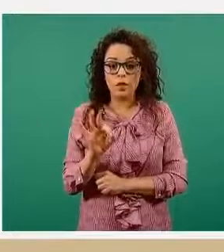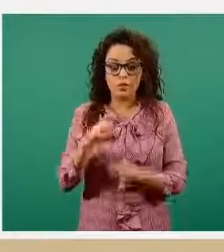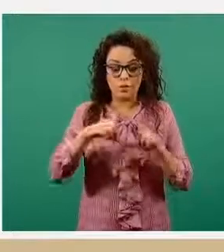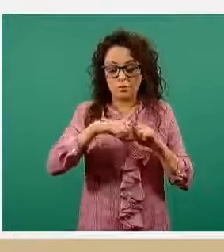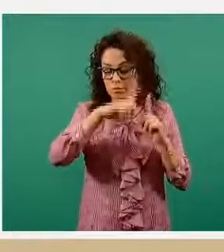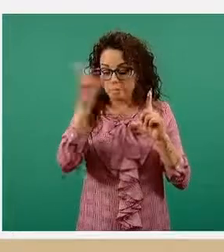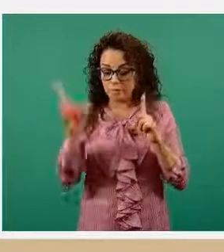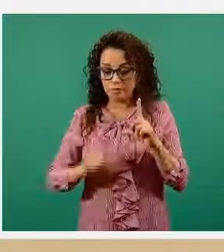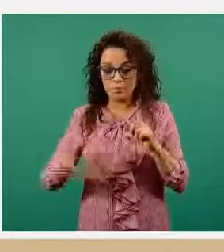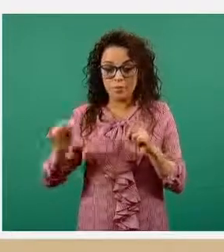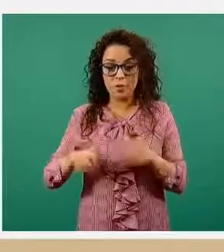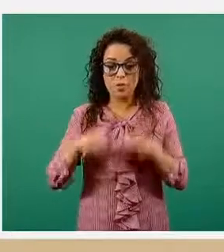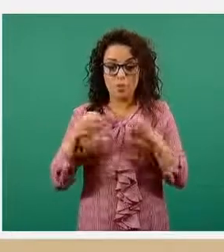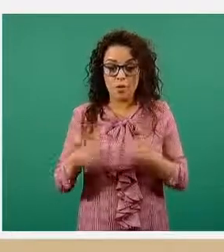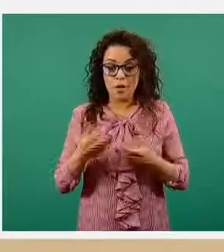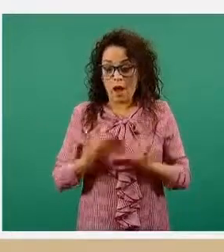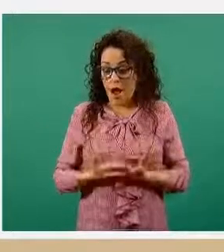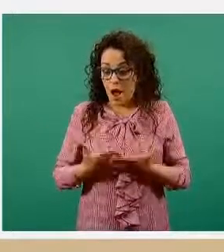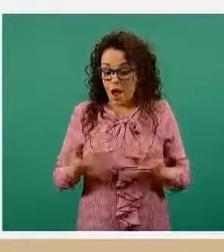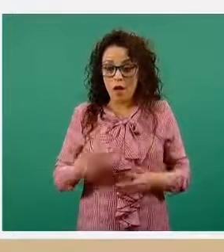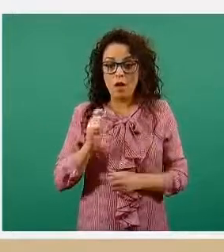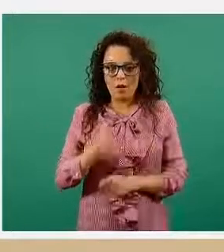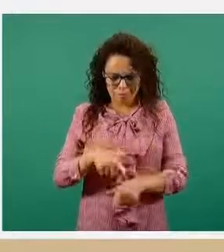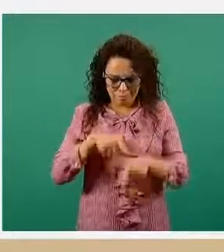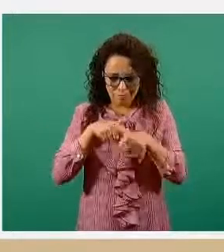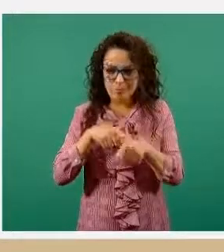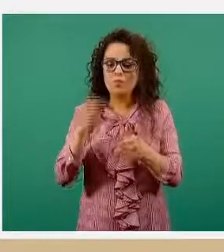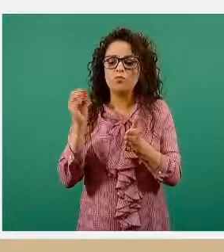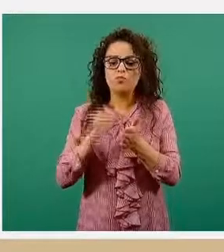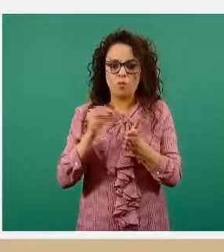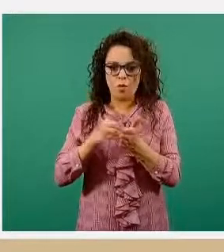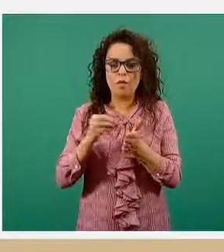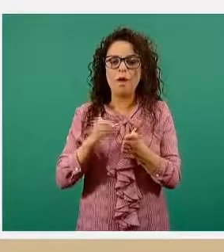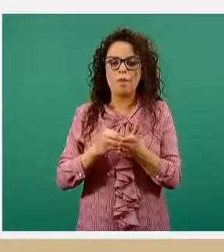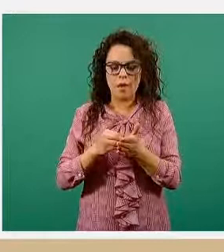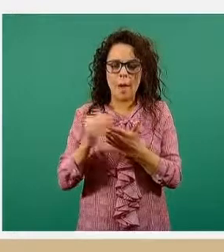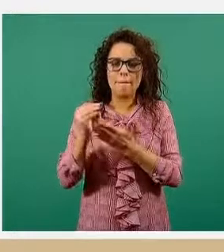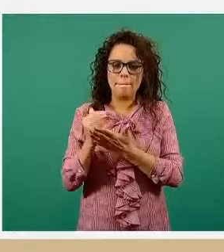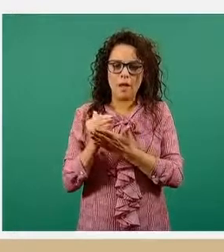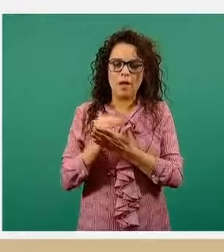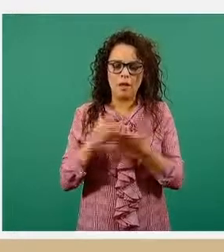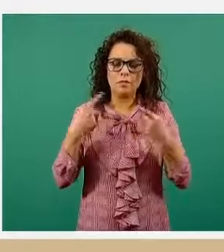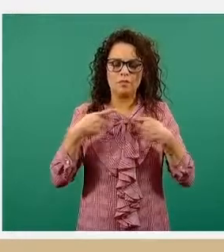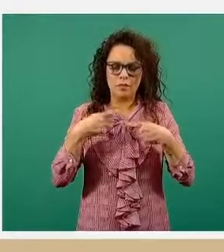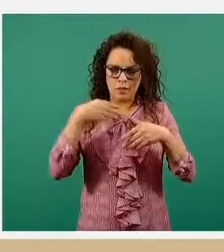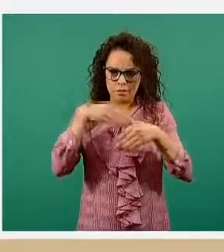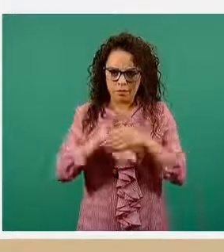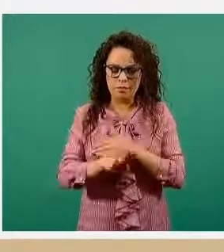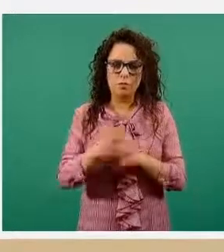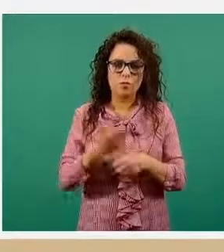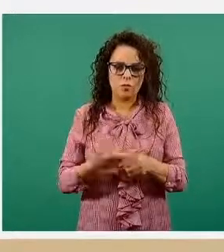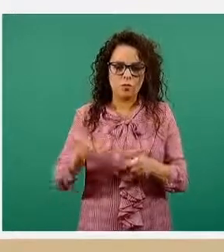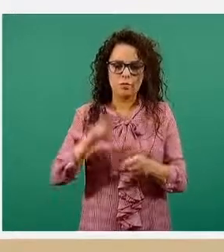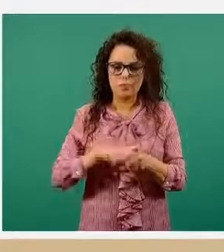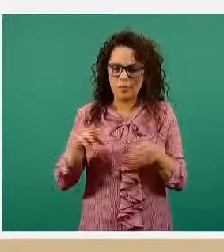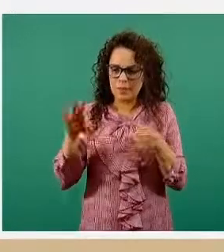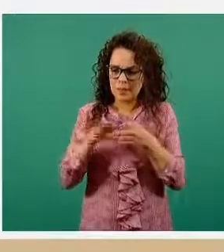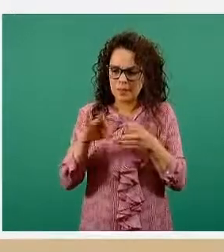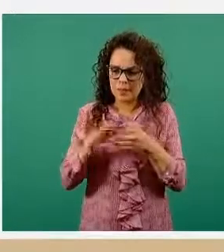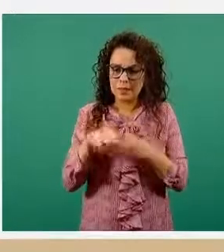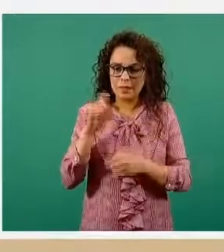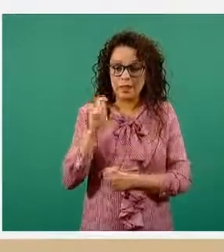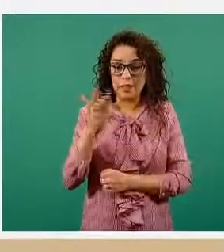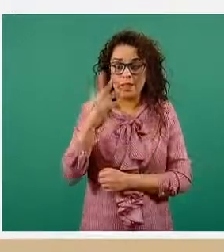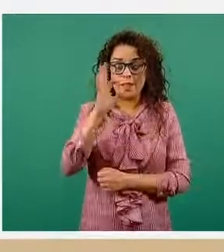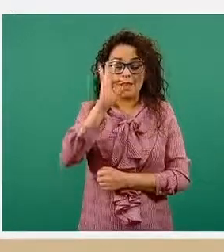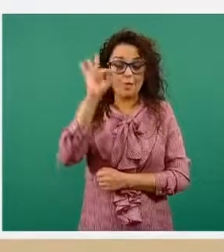nacional, destacando que para hoy inclusive continuamos disminuyendo esta ocupación, nos estamos más bien acercando al 10%, un punto